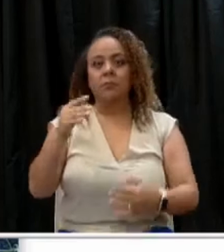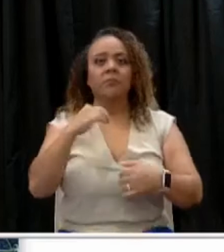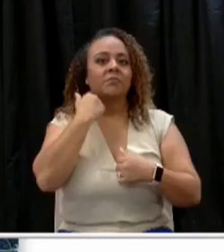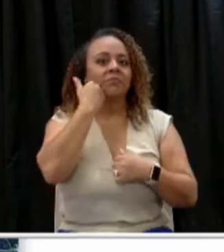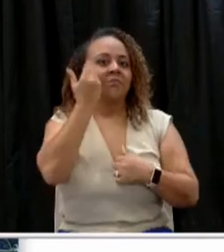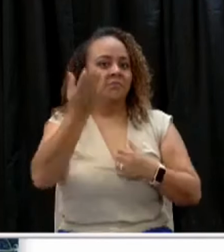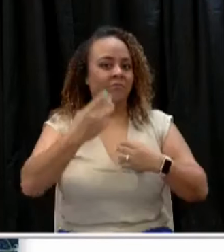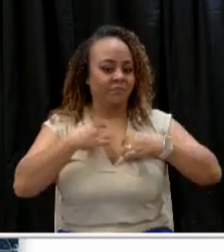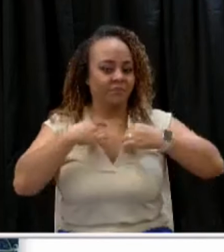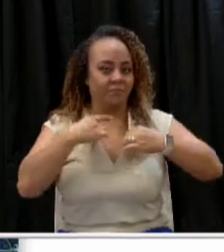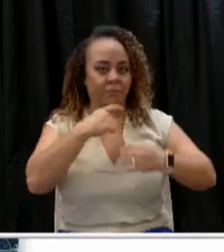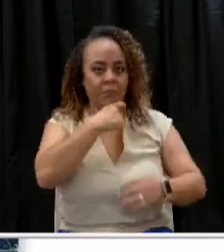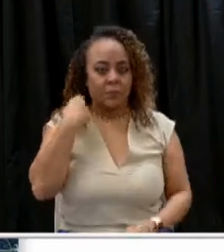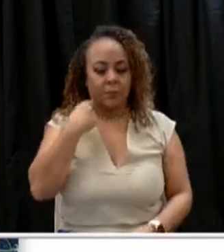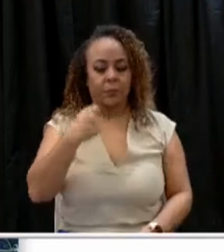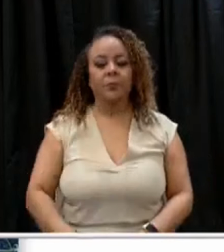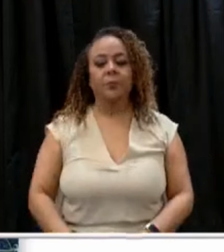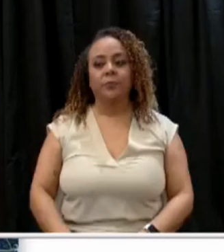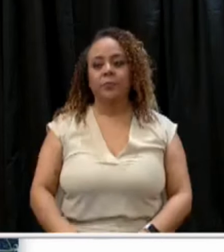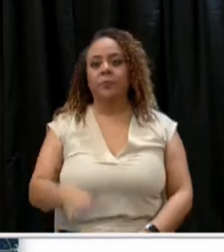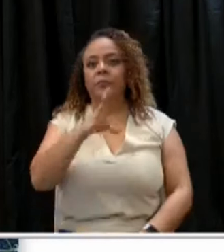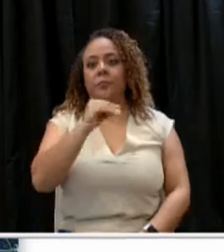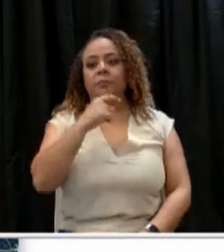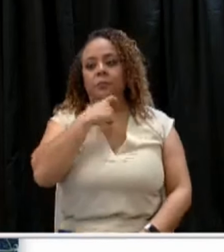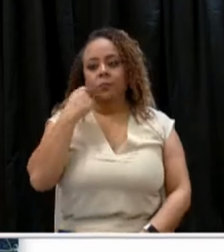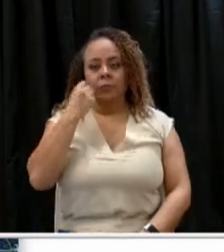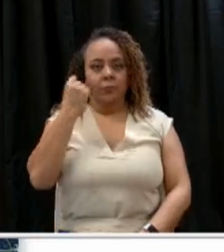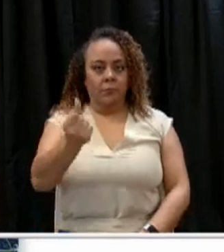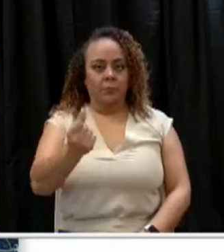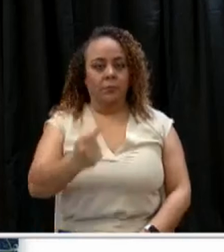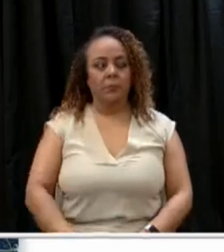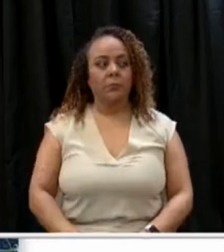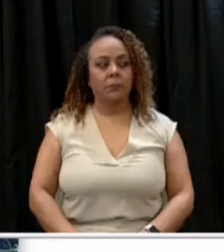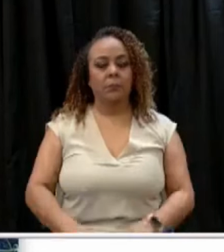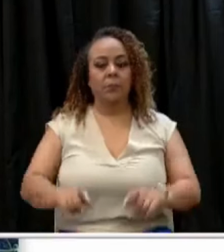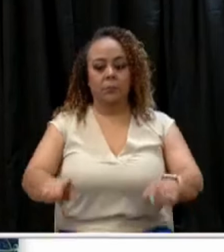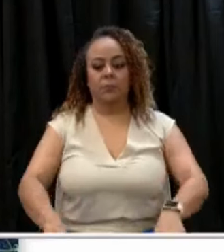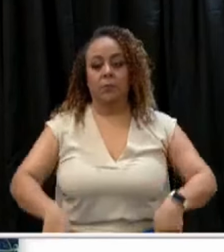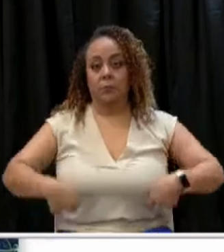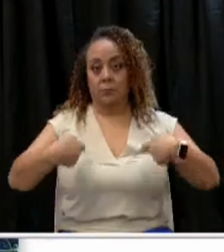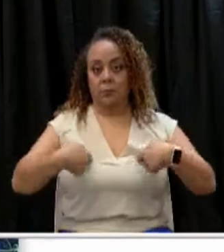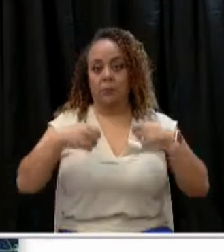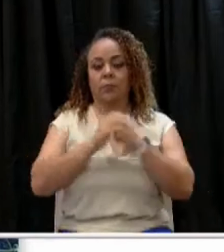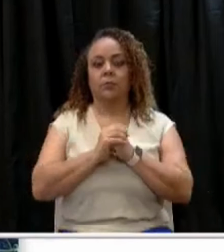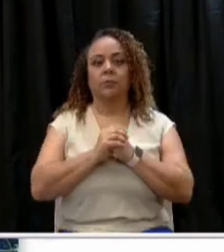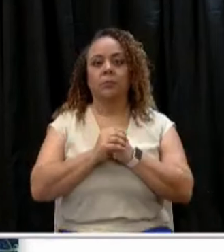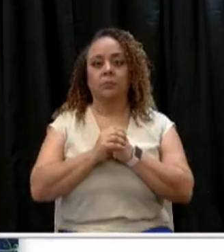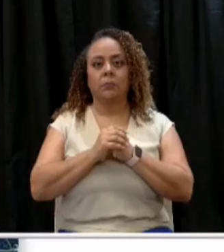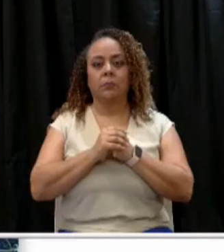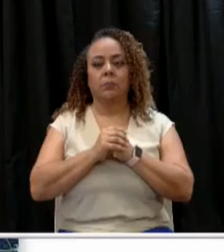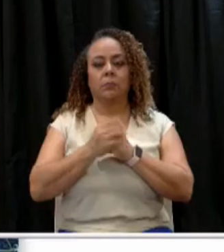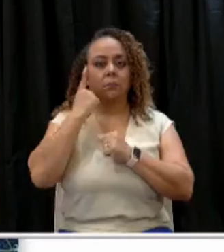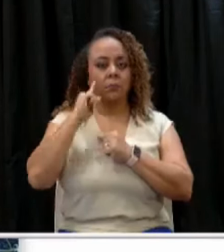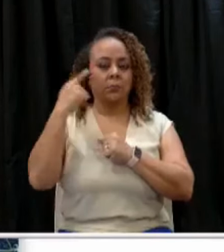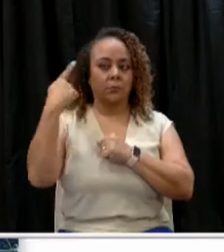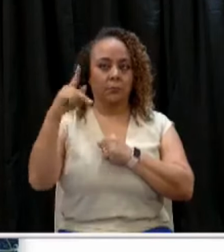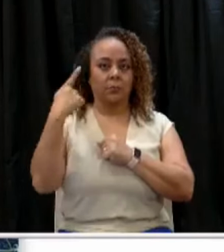que absorba el sudor y se seque de manera rápida, pantalones largos, en este caso por el